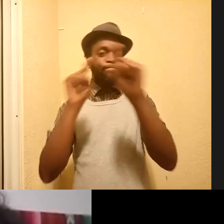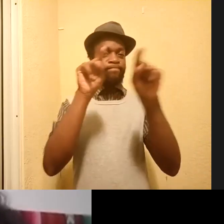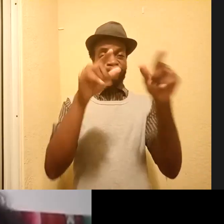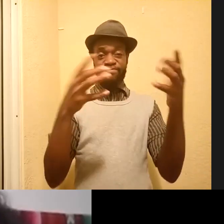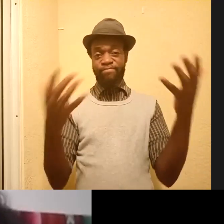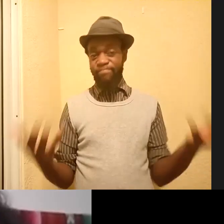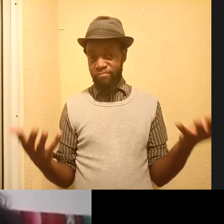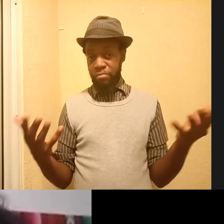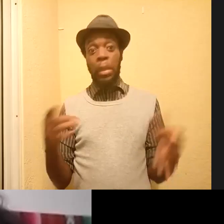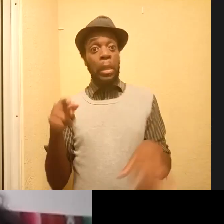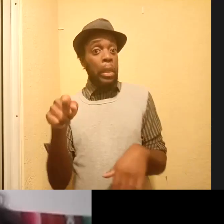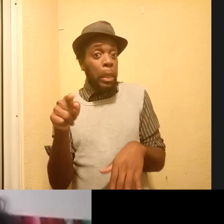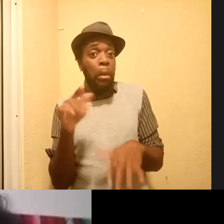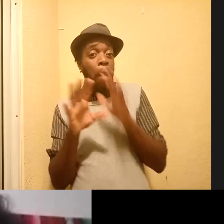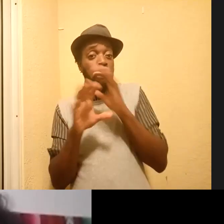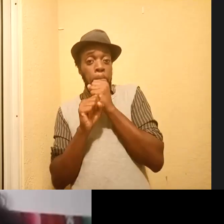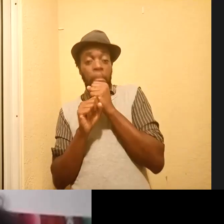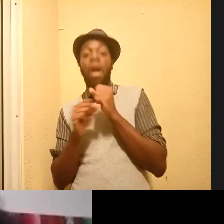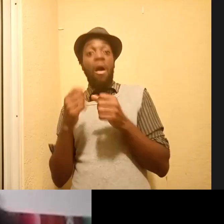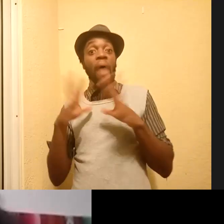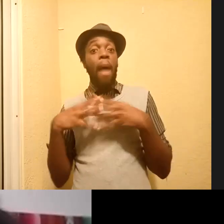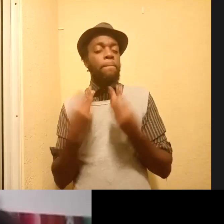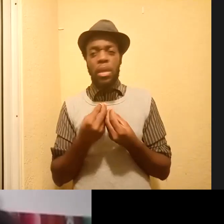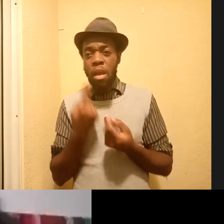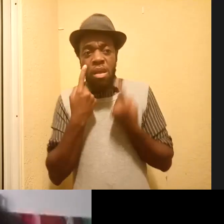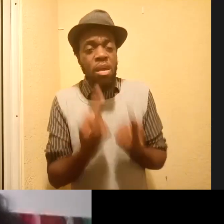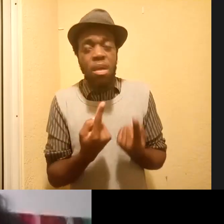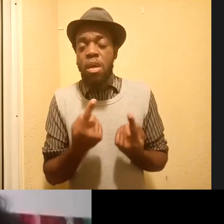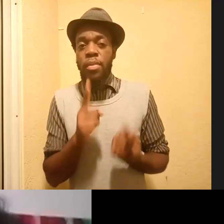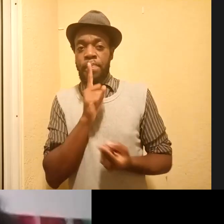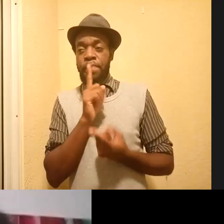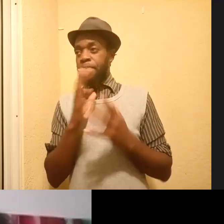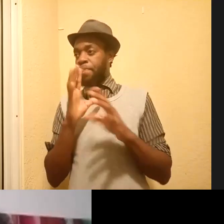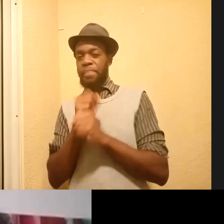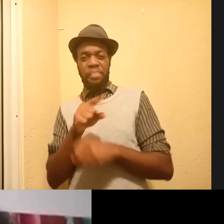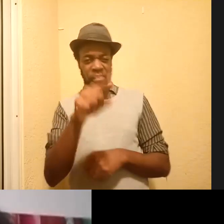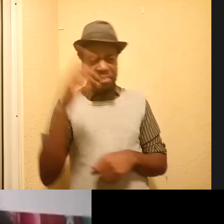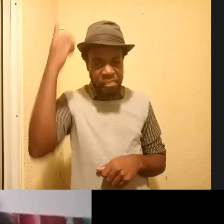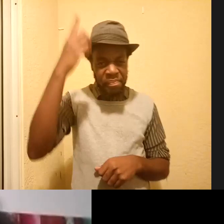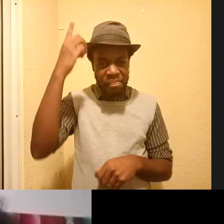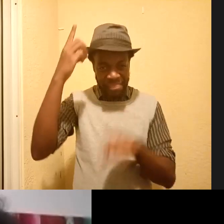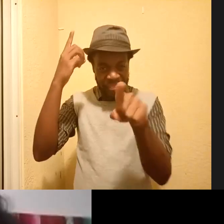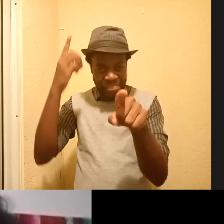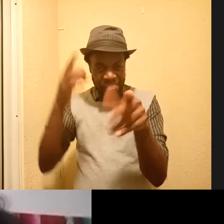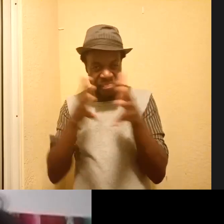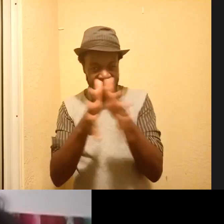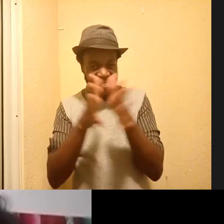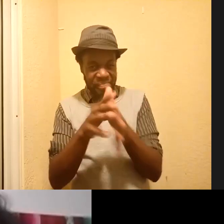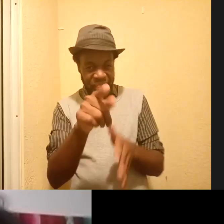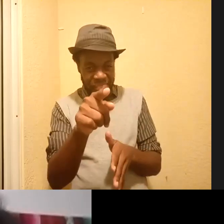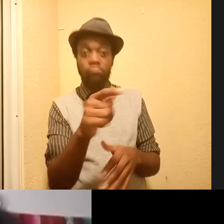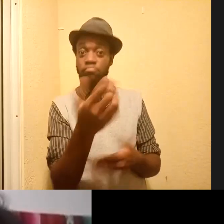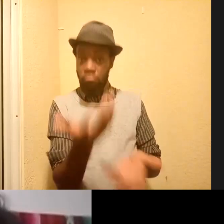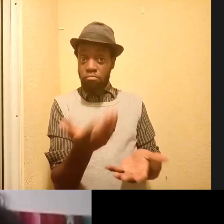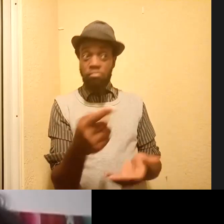silencio de las familias. Hace un momento Darío nos comentaba de una condición, de una situación en la provincia del